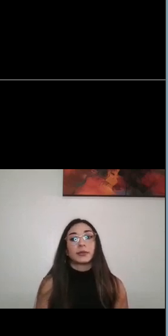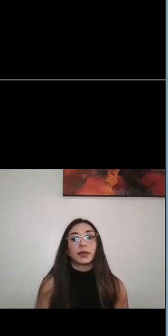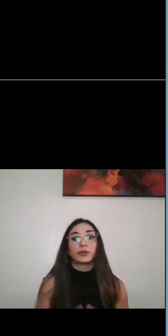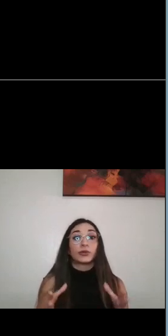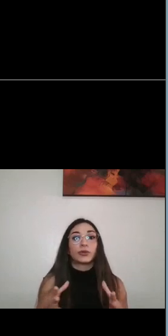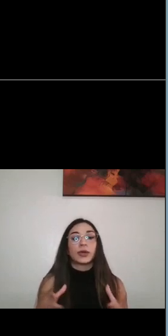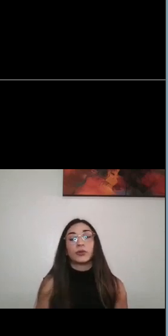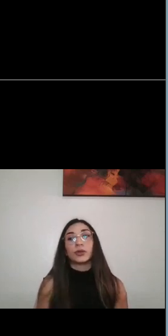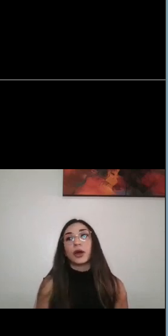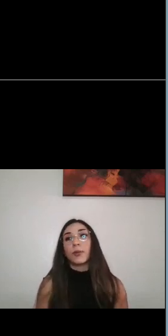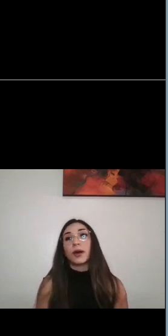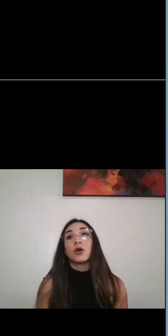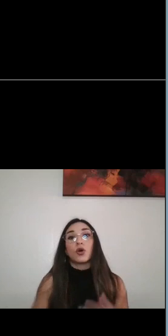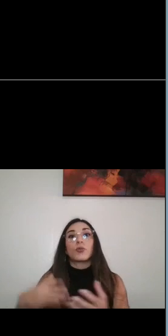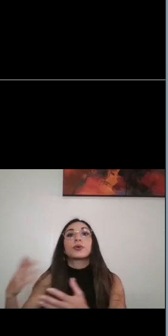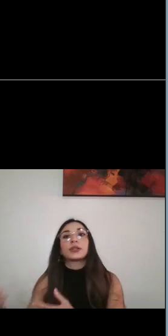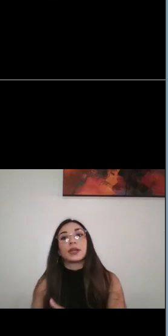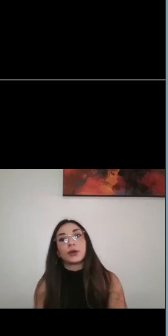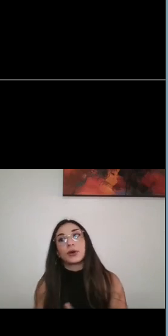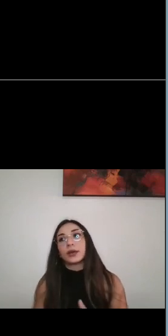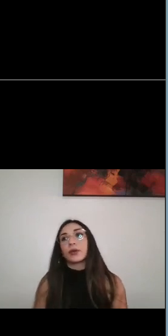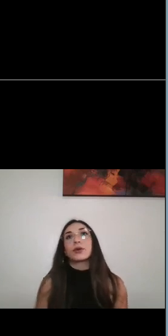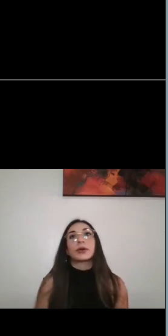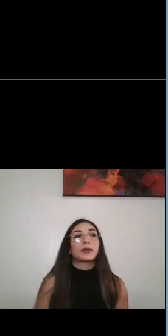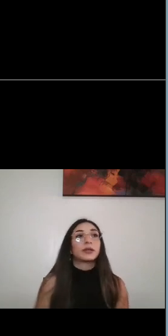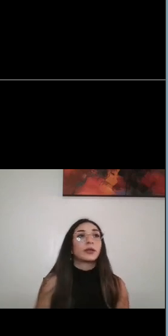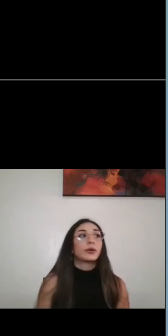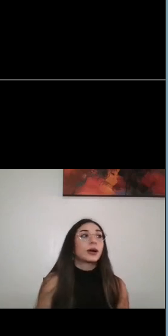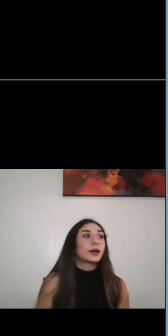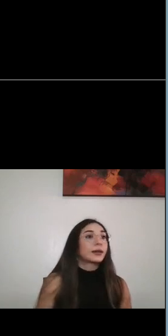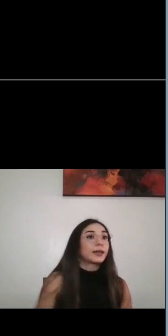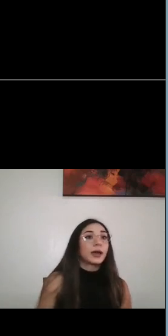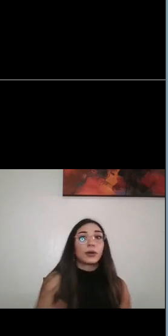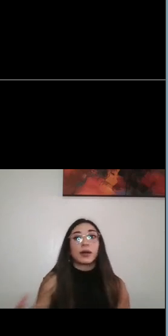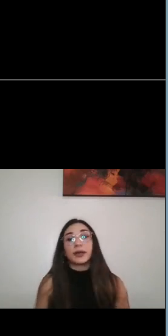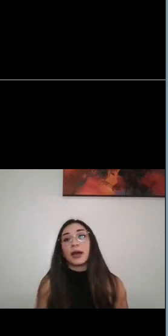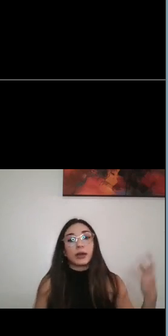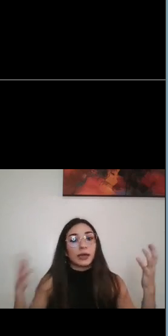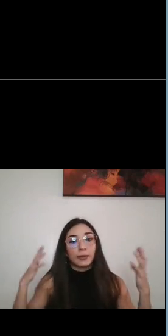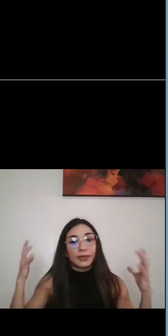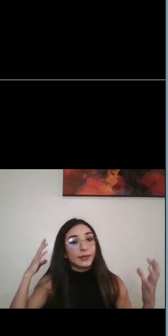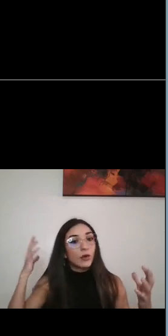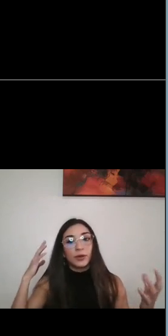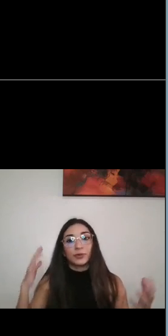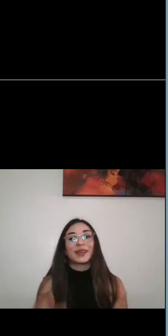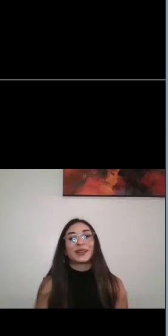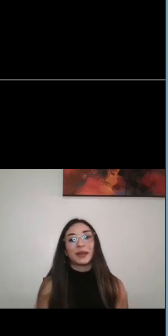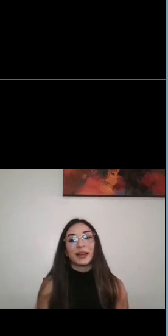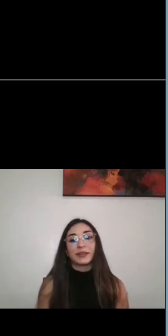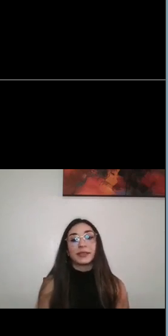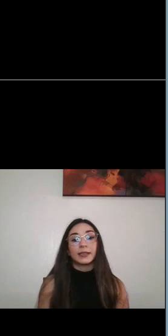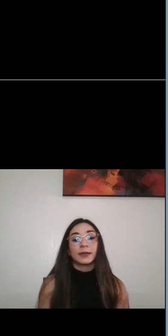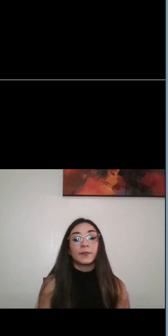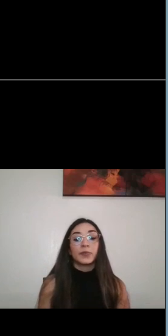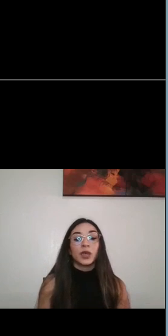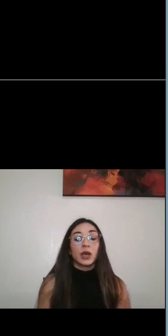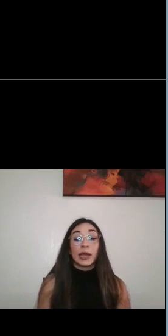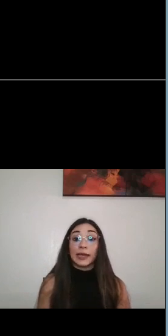del nacimiento o hay algún trauma o posterior que bueno, que aprendiendo a gatear o a caminar hay más traumas, ¿verdad? También la